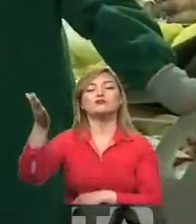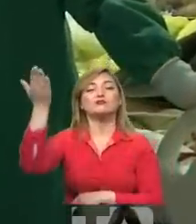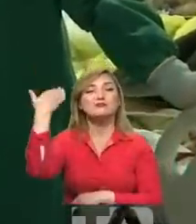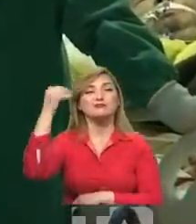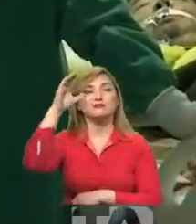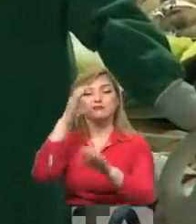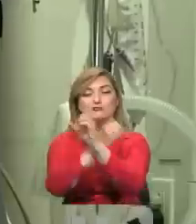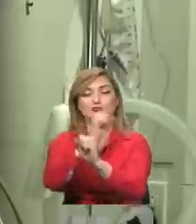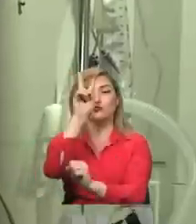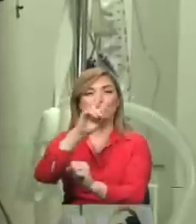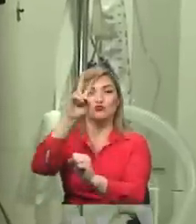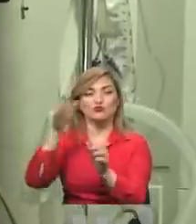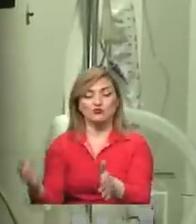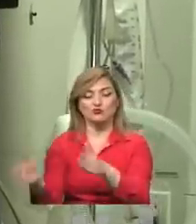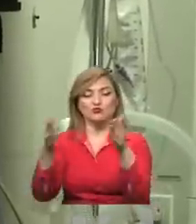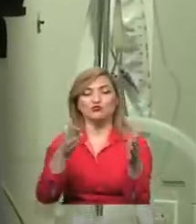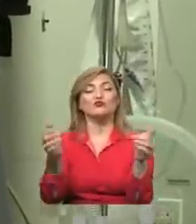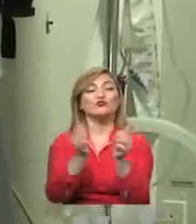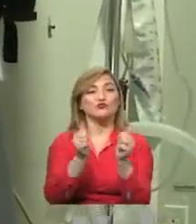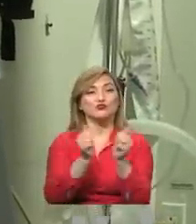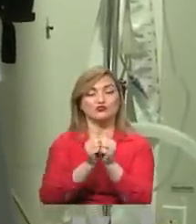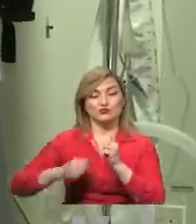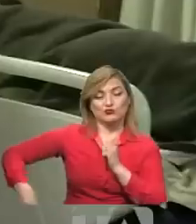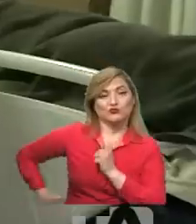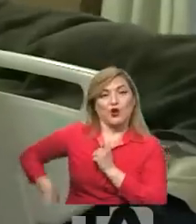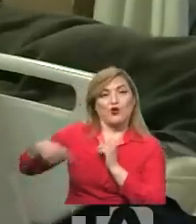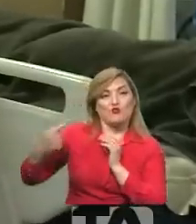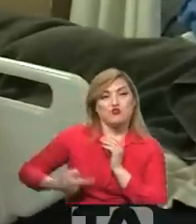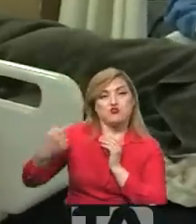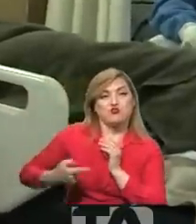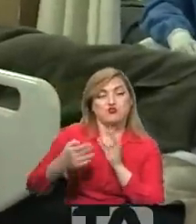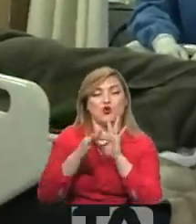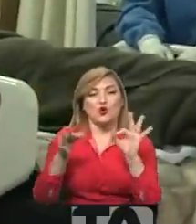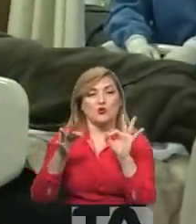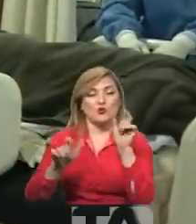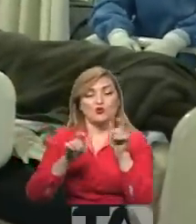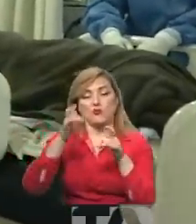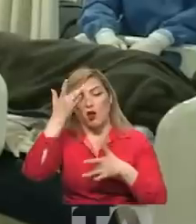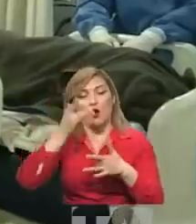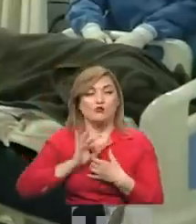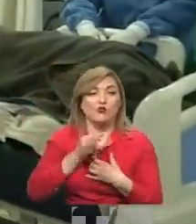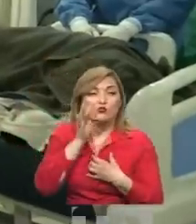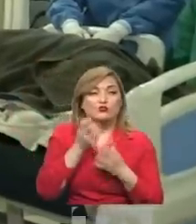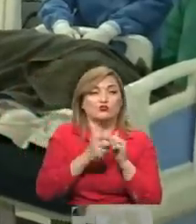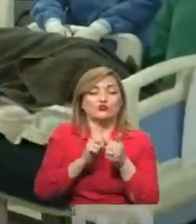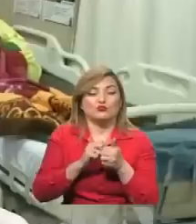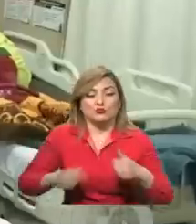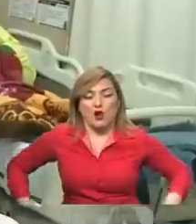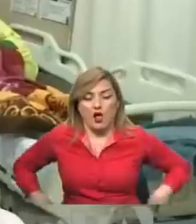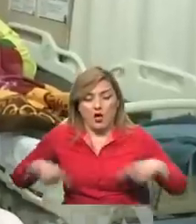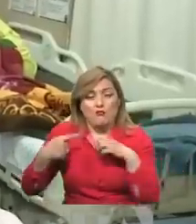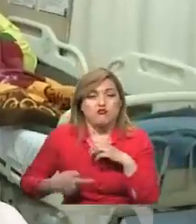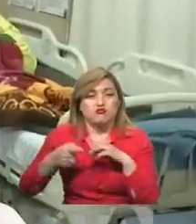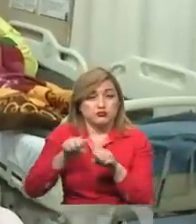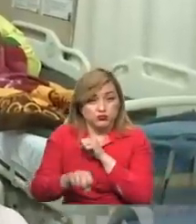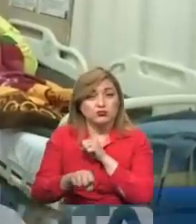viernes al hospital. Se trata de una máquina que limpia la sangre y ayuda a los pacientes contagiados de COVID con problemas renales. Aparte